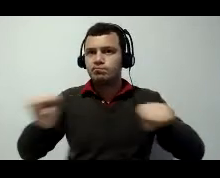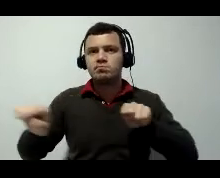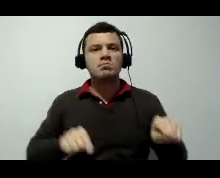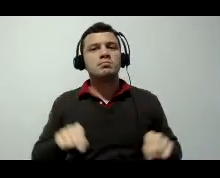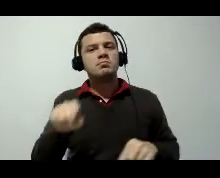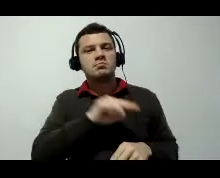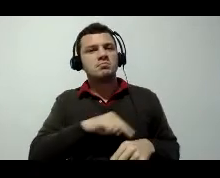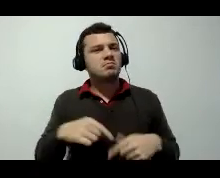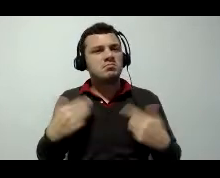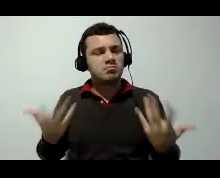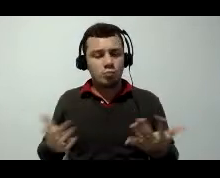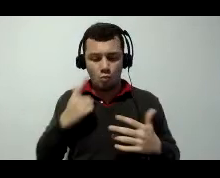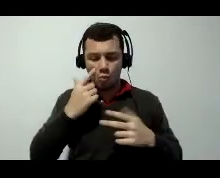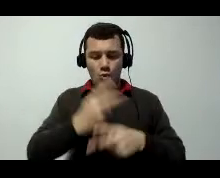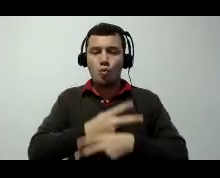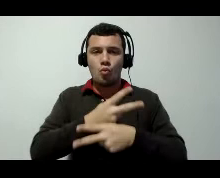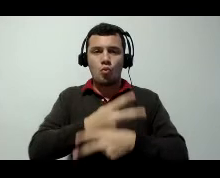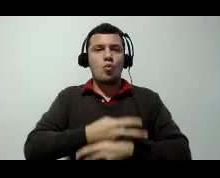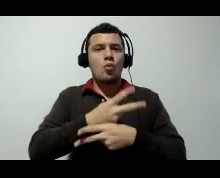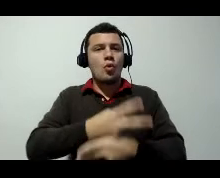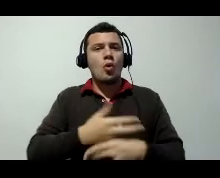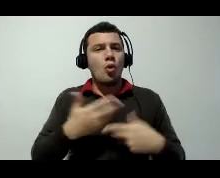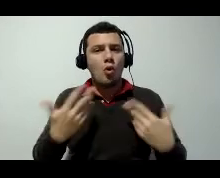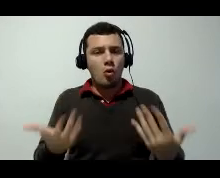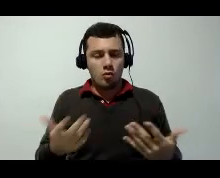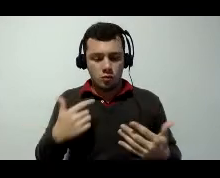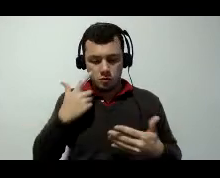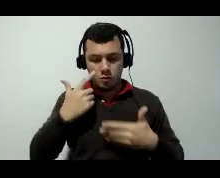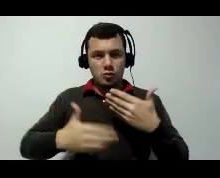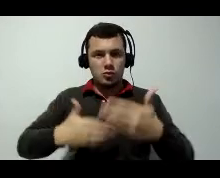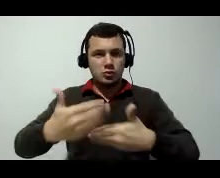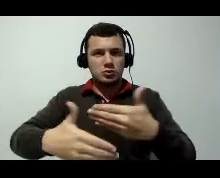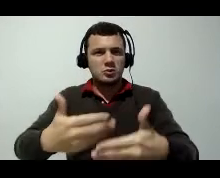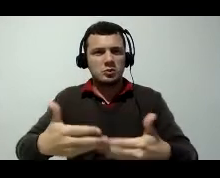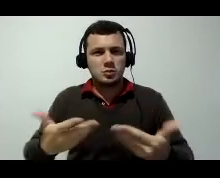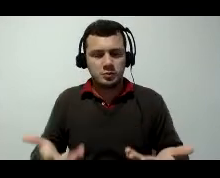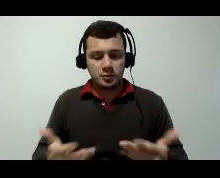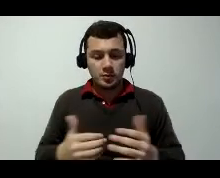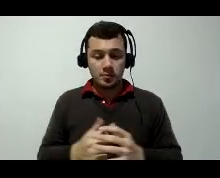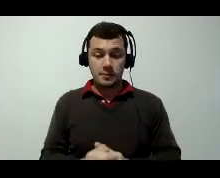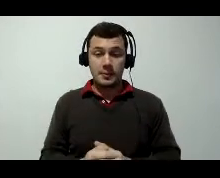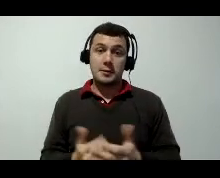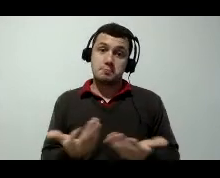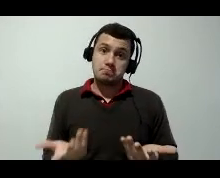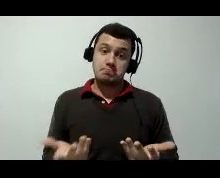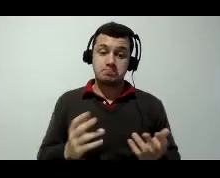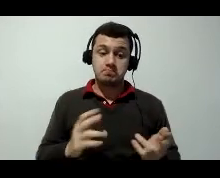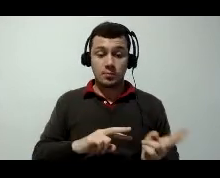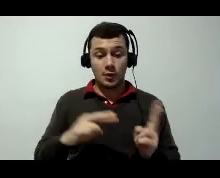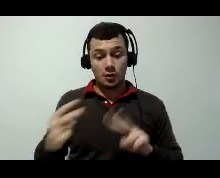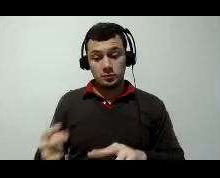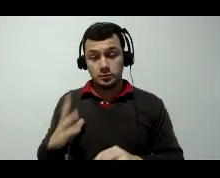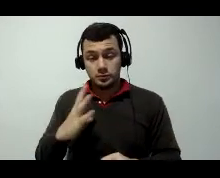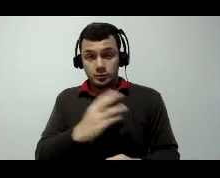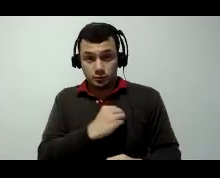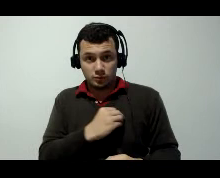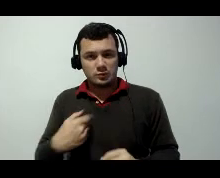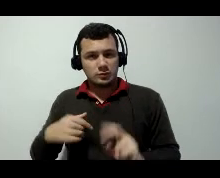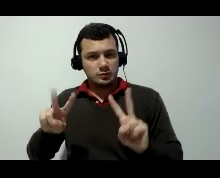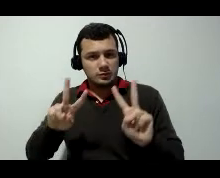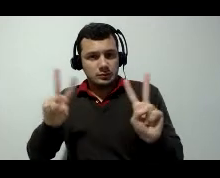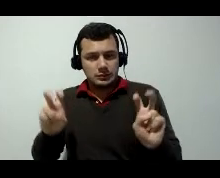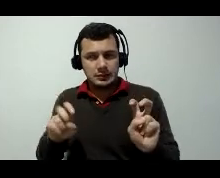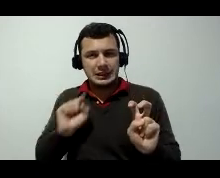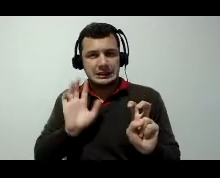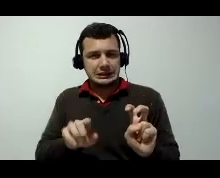en estas áreas de tránsito o de pasillo. Pero si en el caso de nosotros no nos aplica por la complejidad, lo que nos